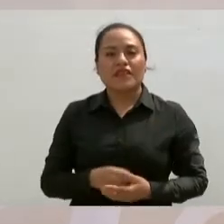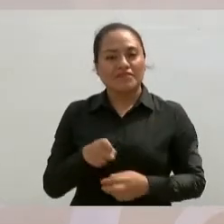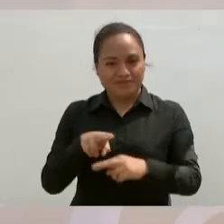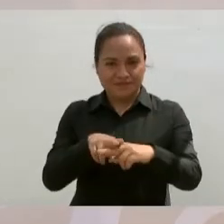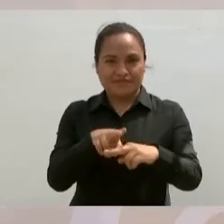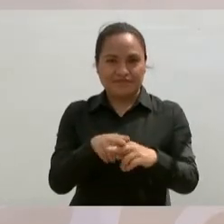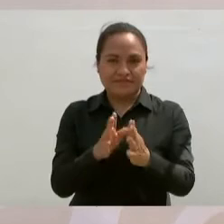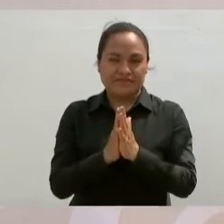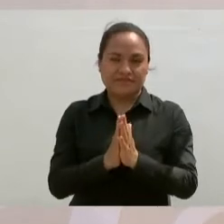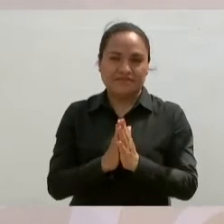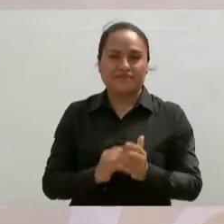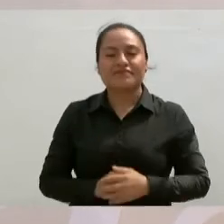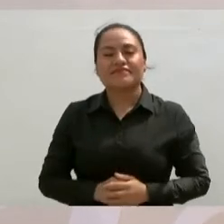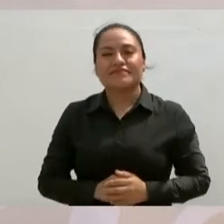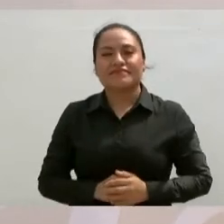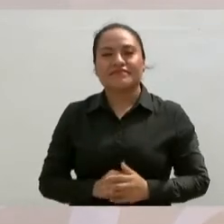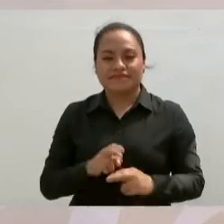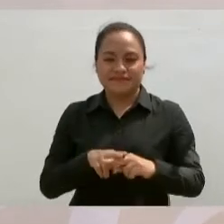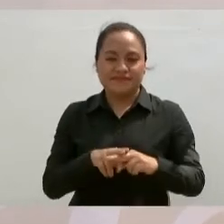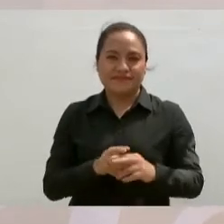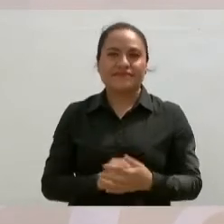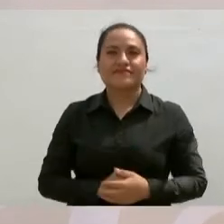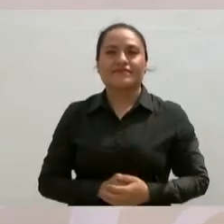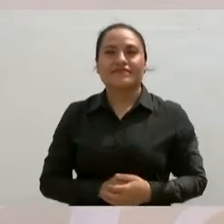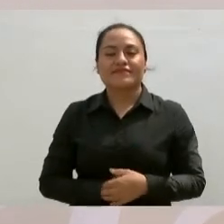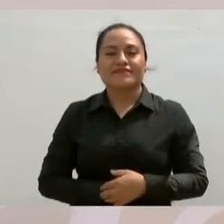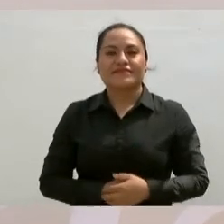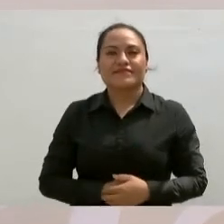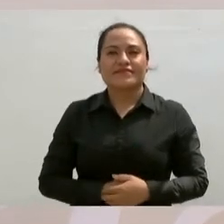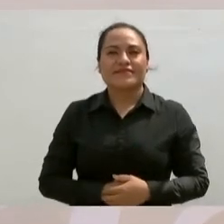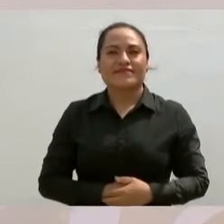Siéntese, por favor.